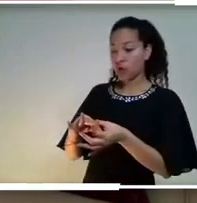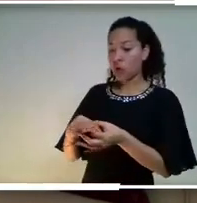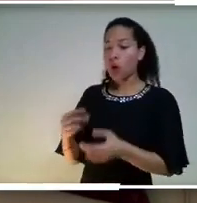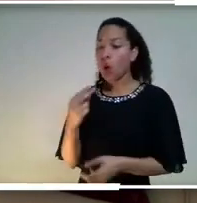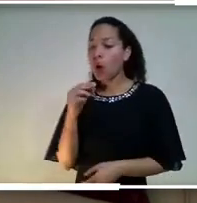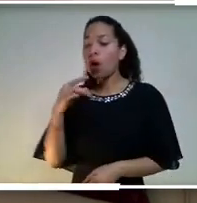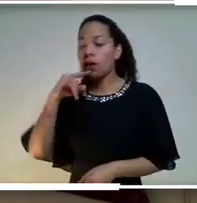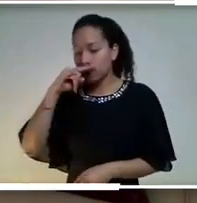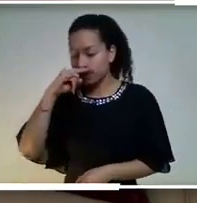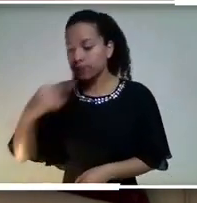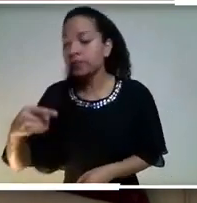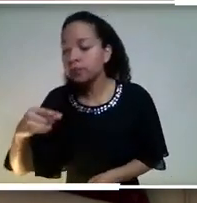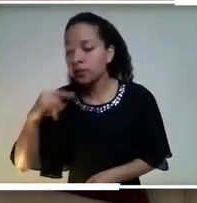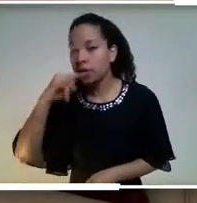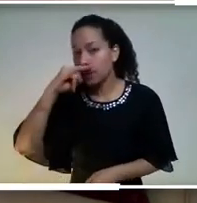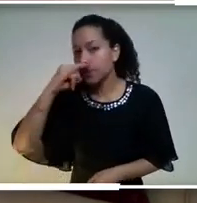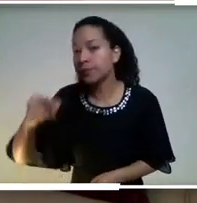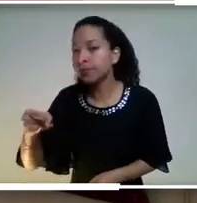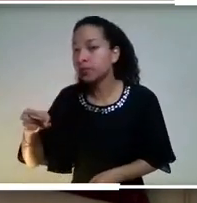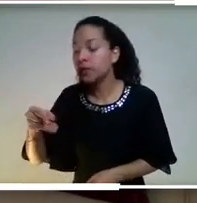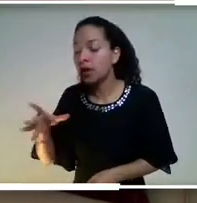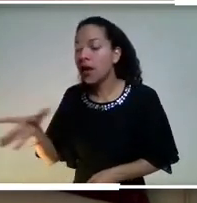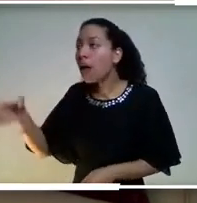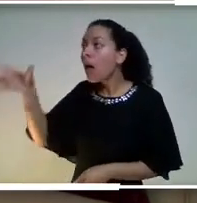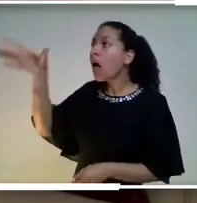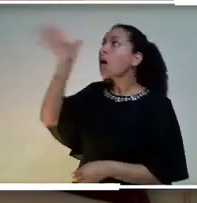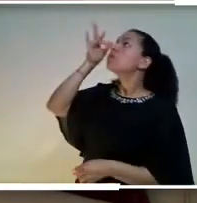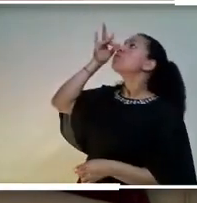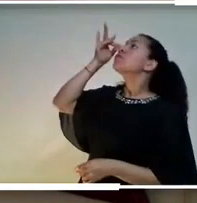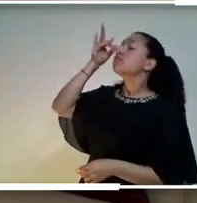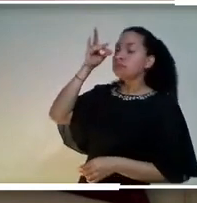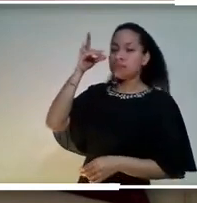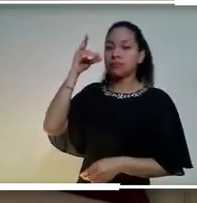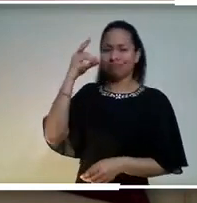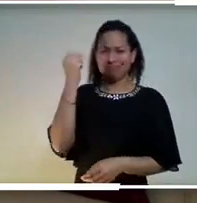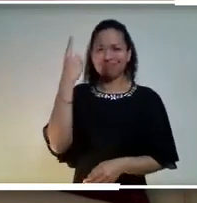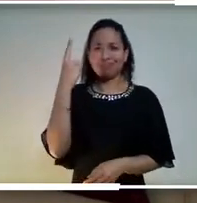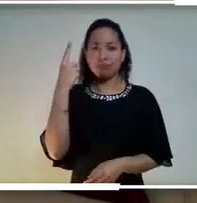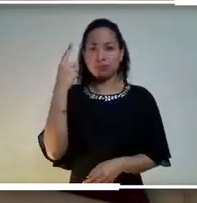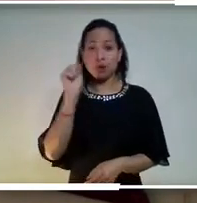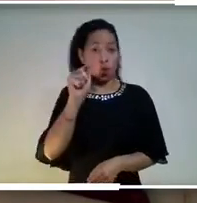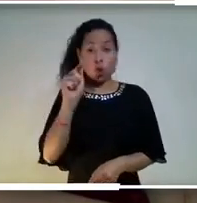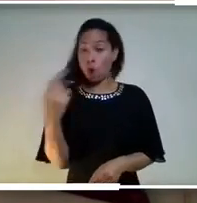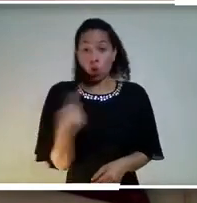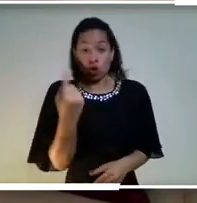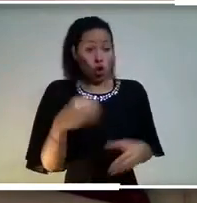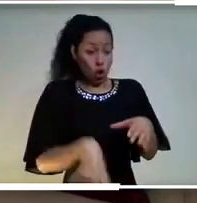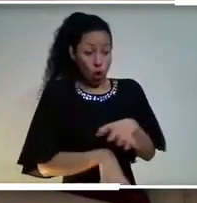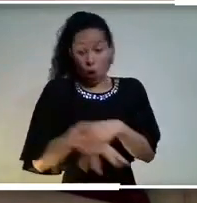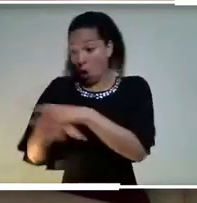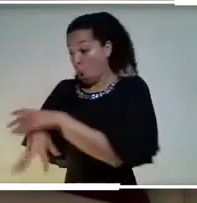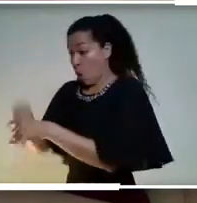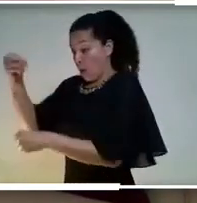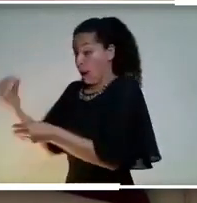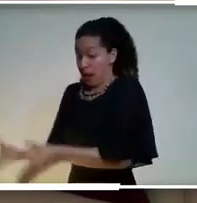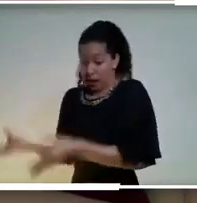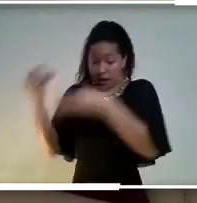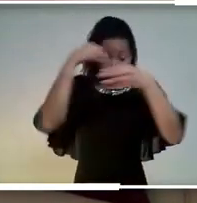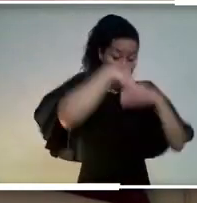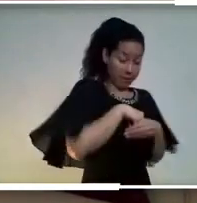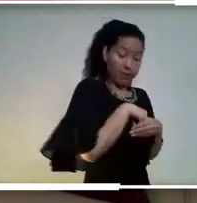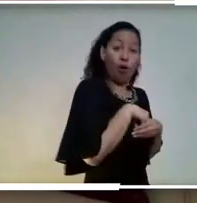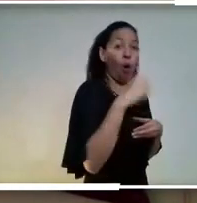no tenemos un alma somos un alma y cuando dios creó a adán no le puso un alma porque